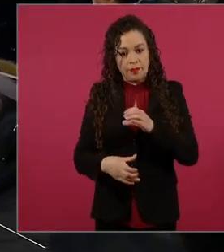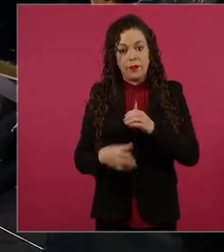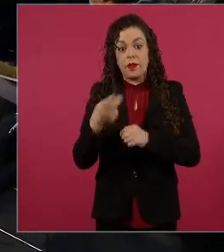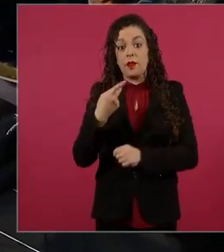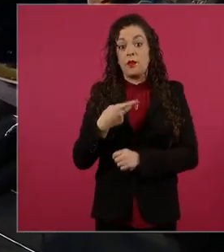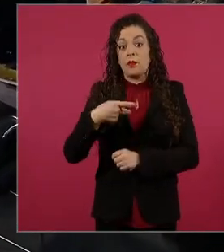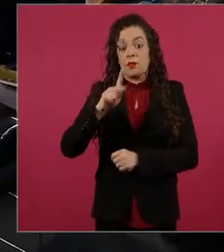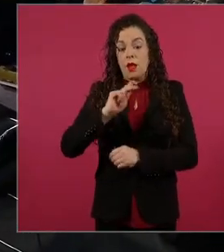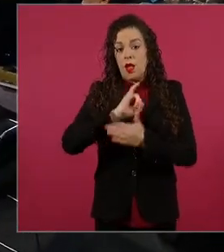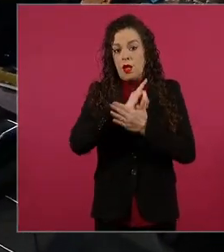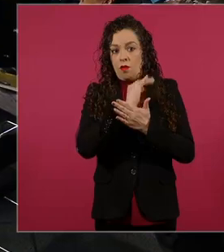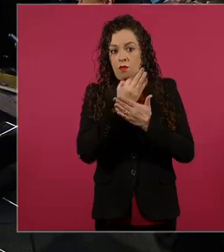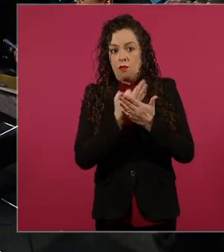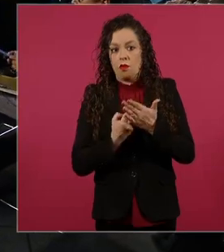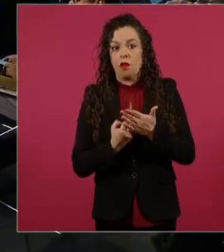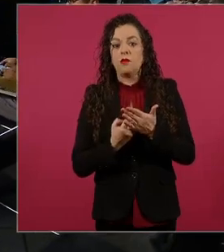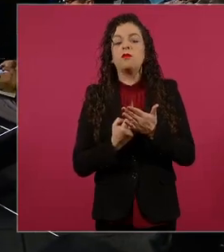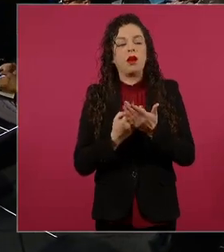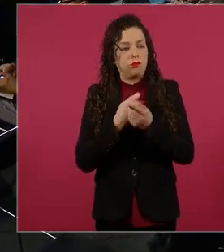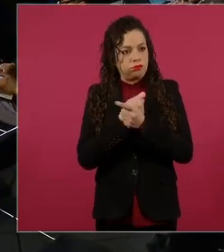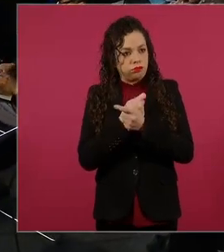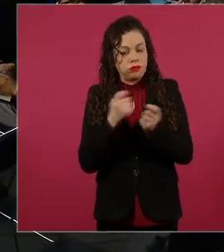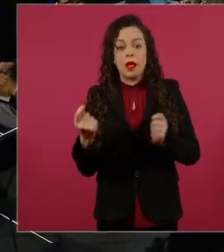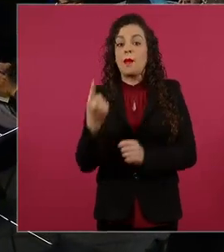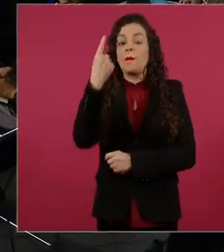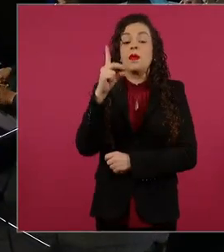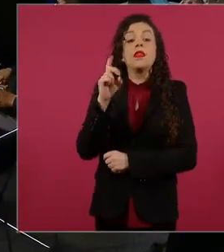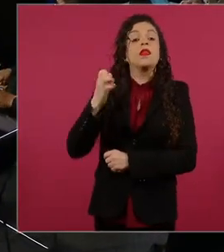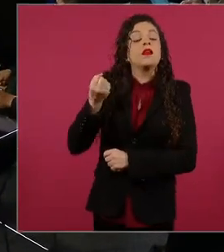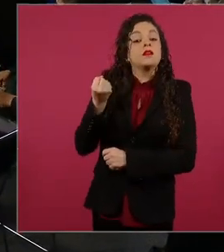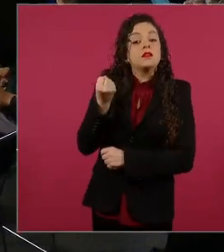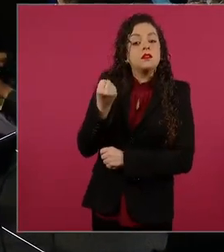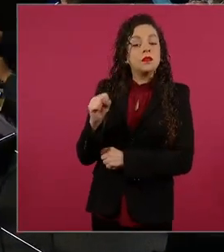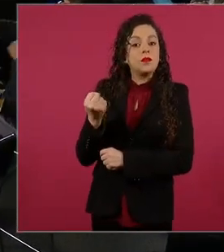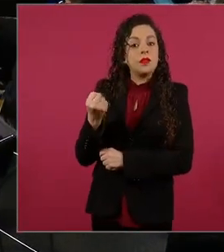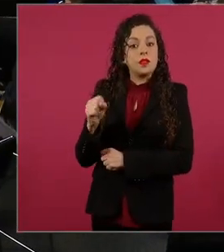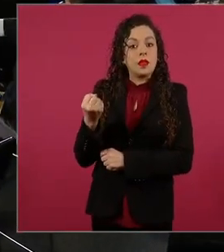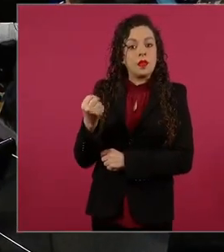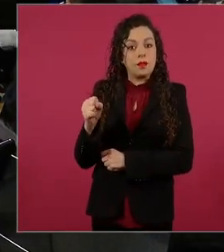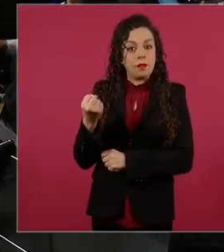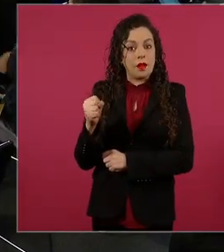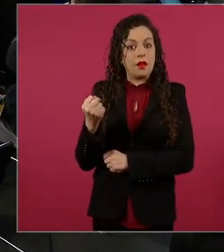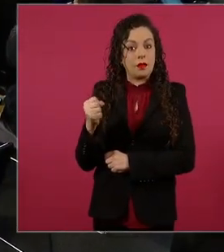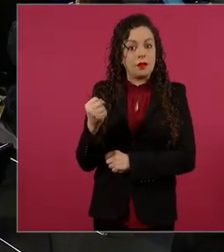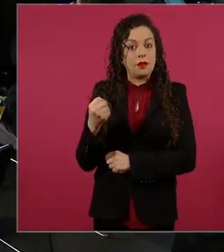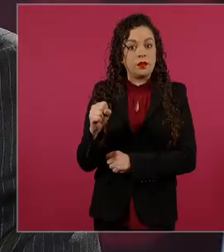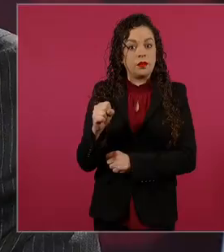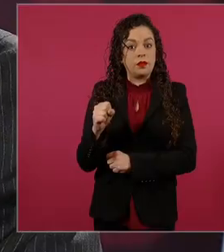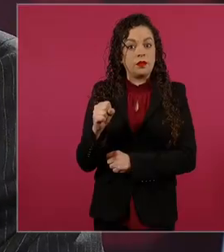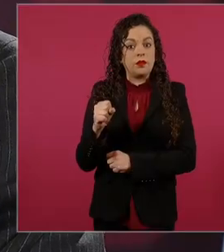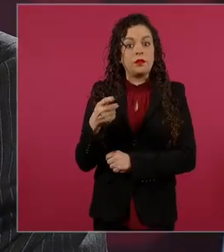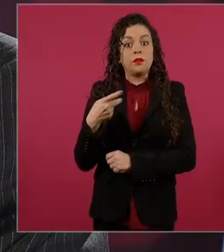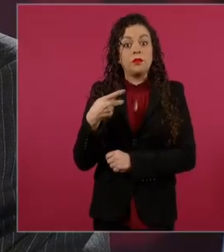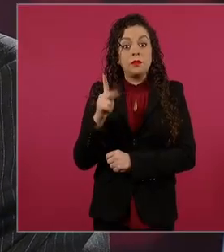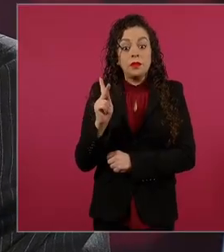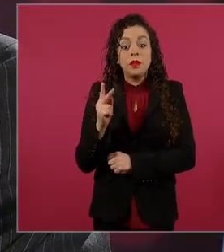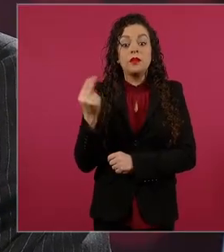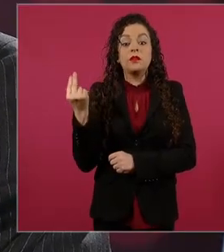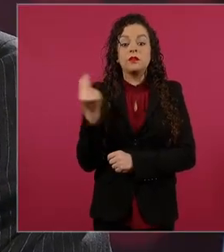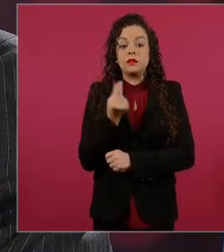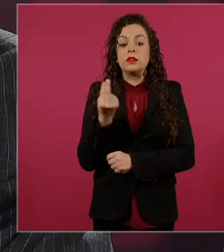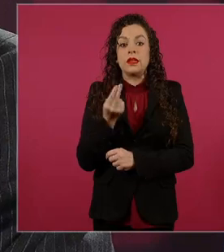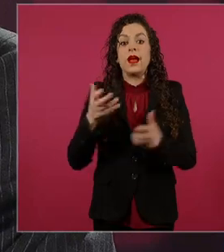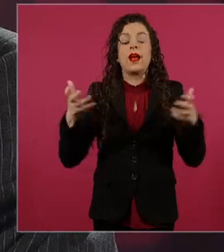Sin embargo, como he venido diciendo, en el informe se tiene que hacer